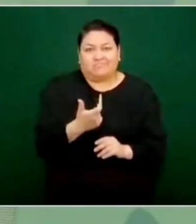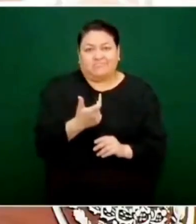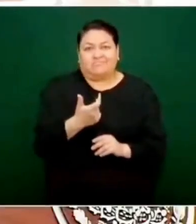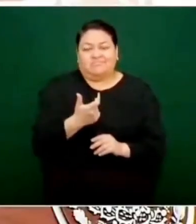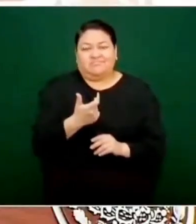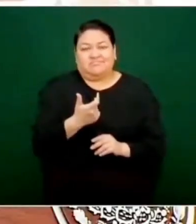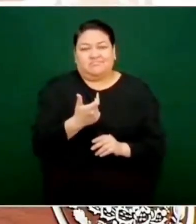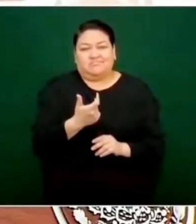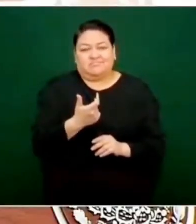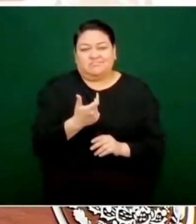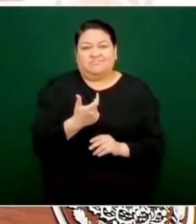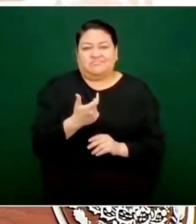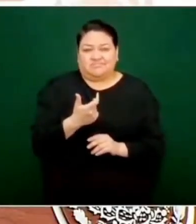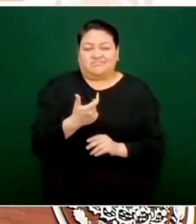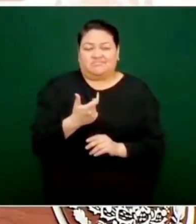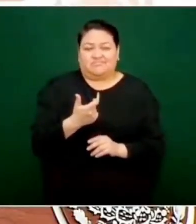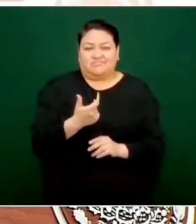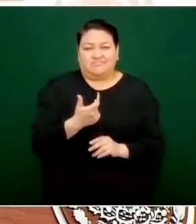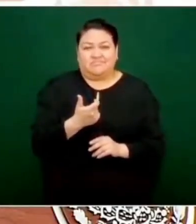de